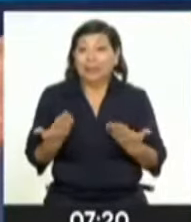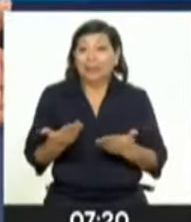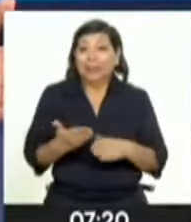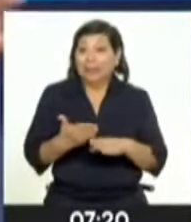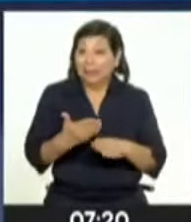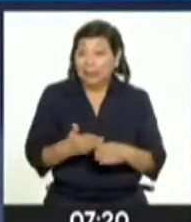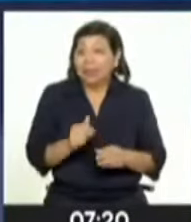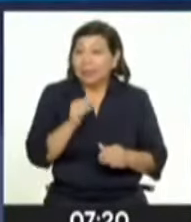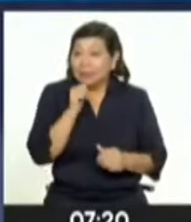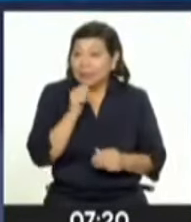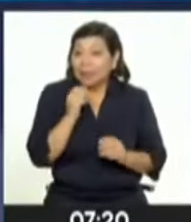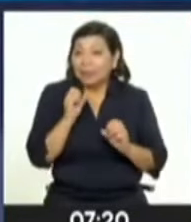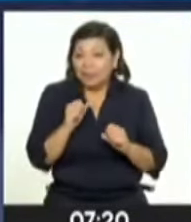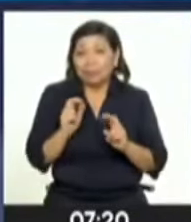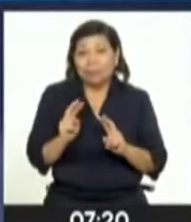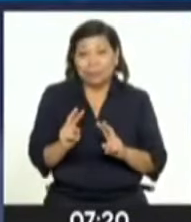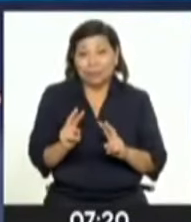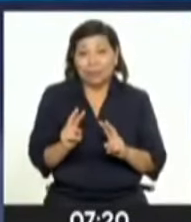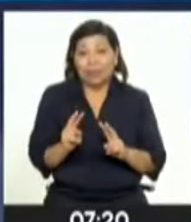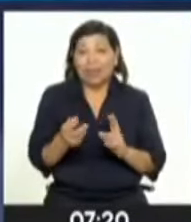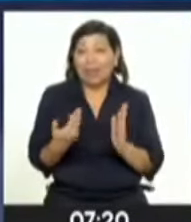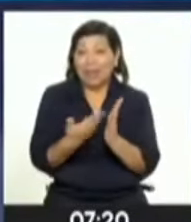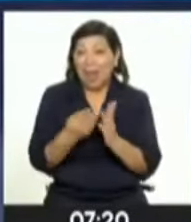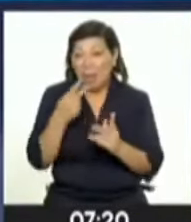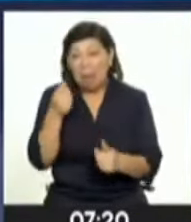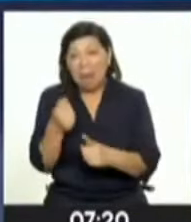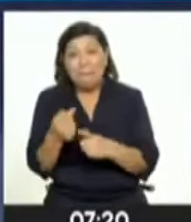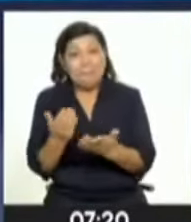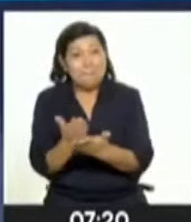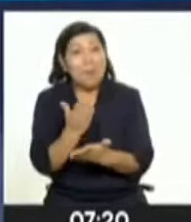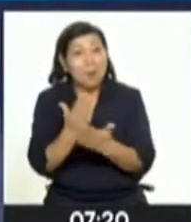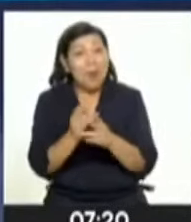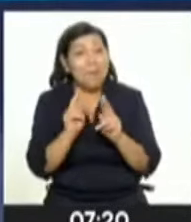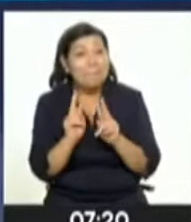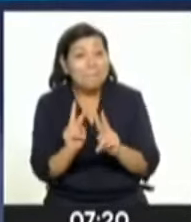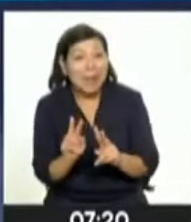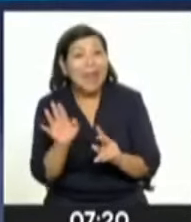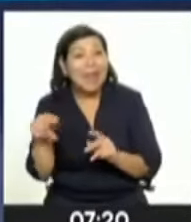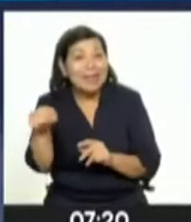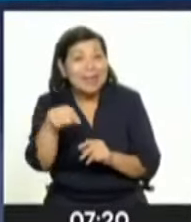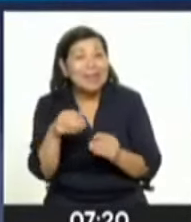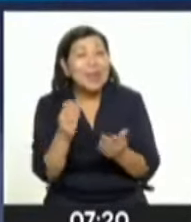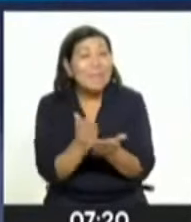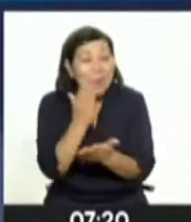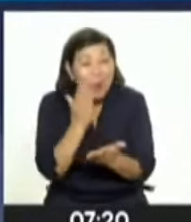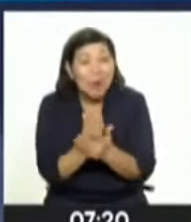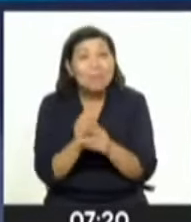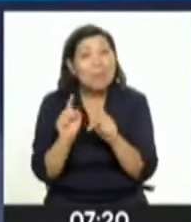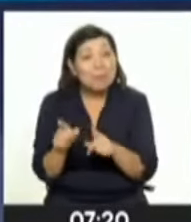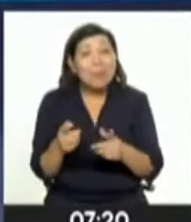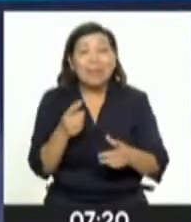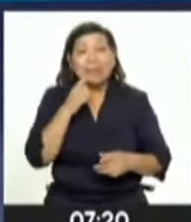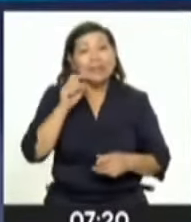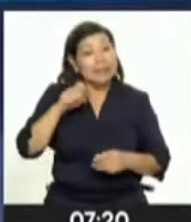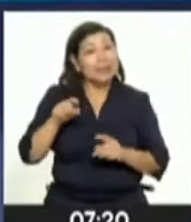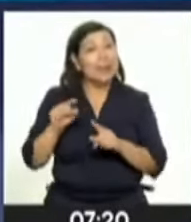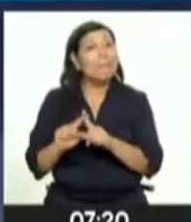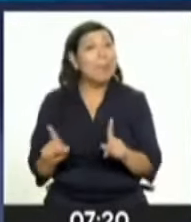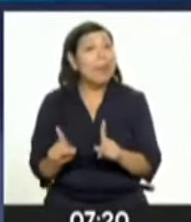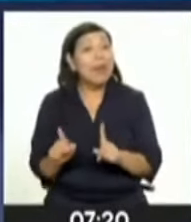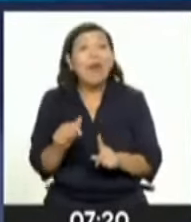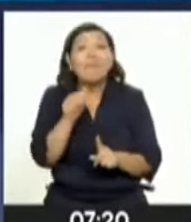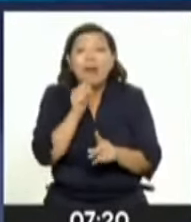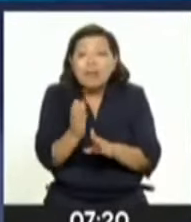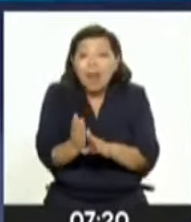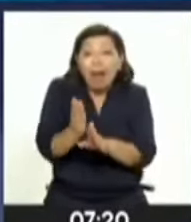estamos trabajando. Claro, el CICB lo que registra es el hecho de violencia, visibiliza el hecho de violencia, lo que está bien y es necesario, pero nos